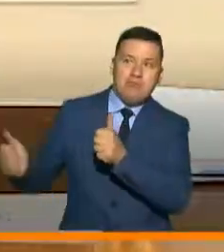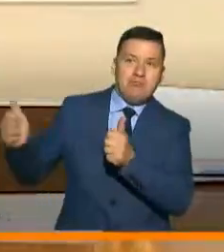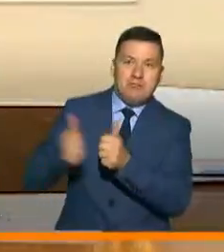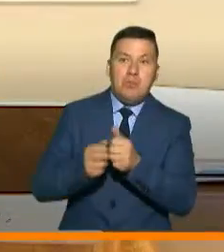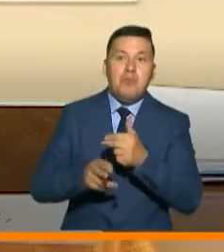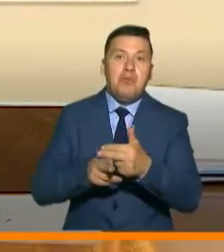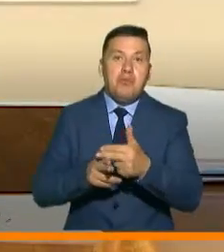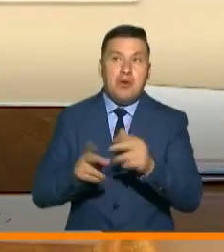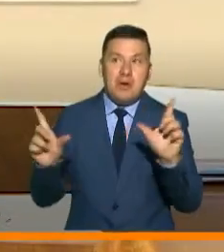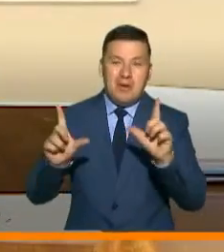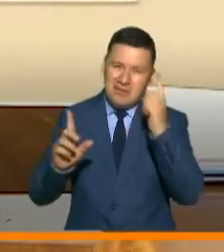nosotros en prevención y acción